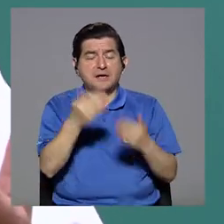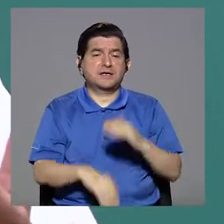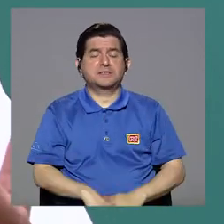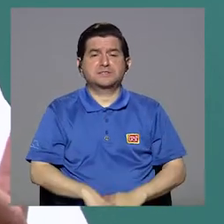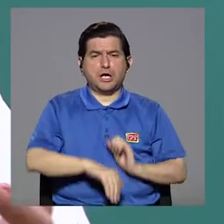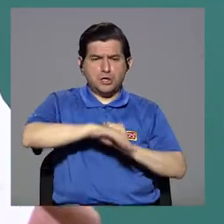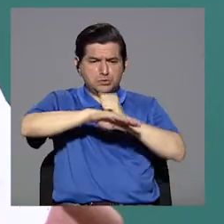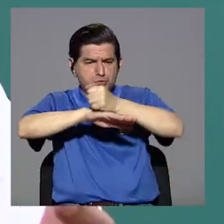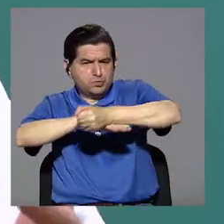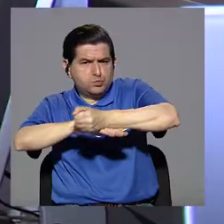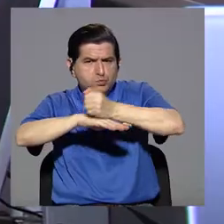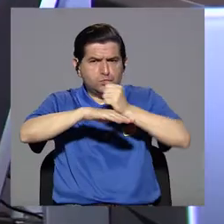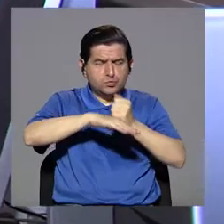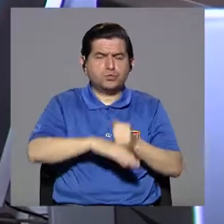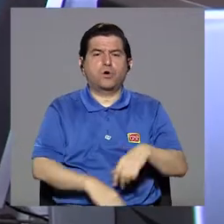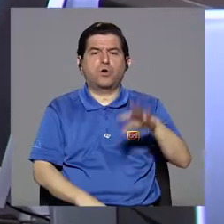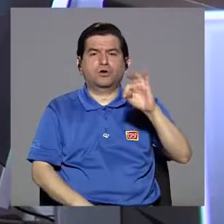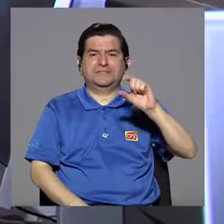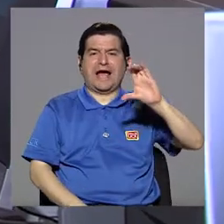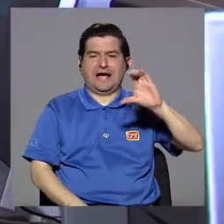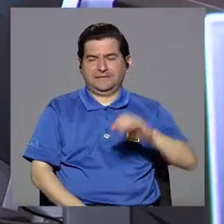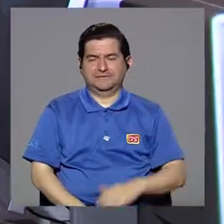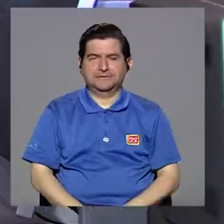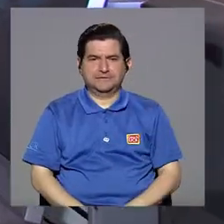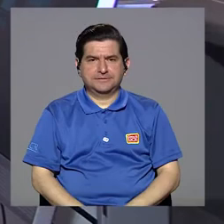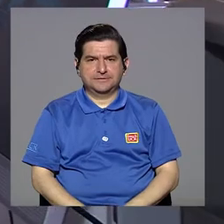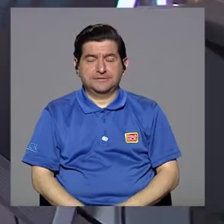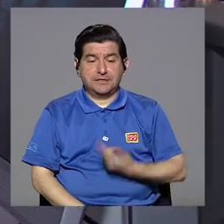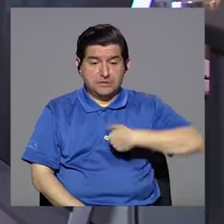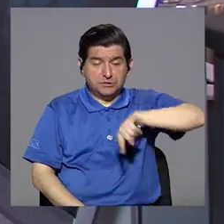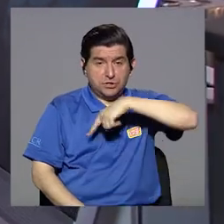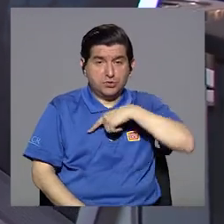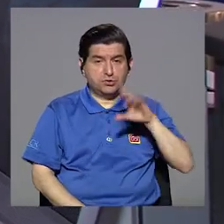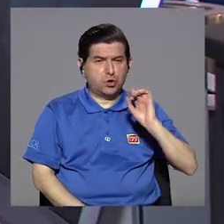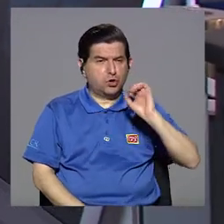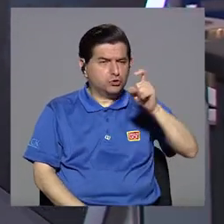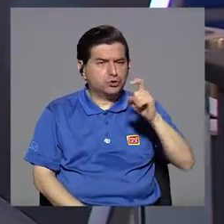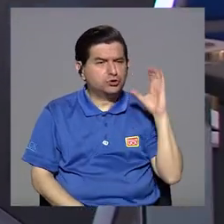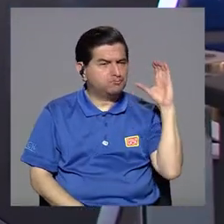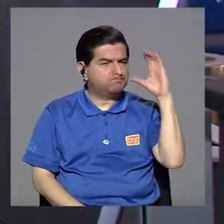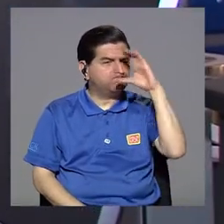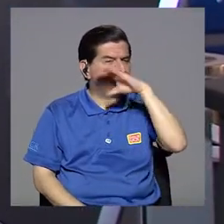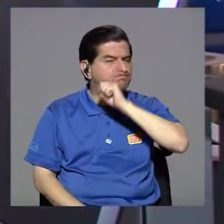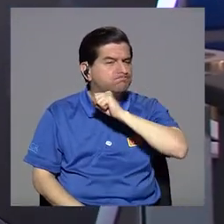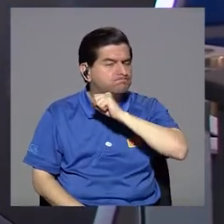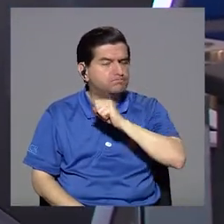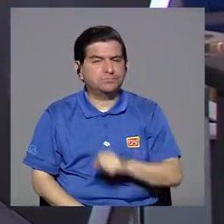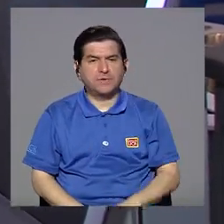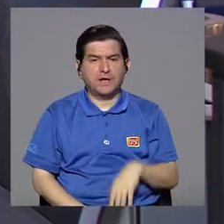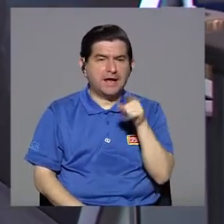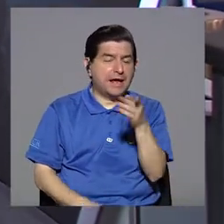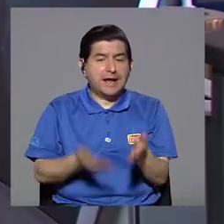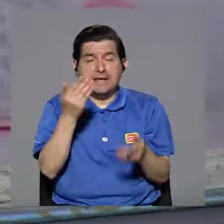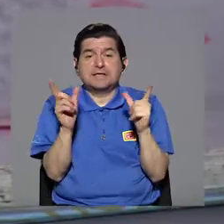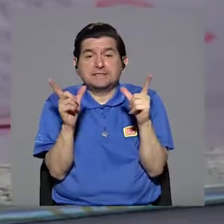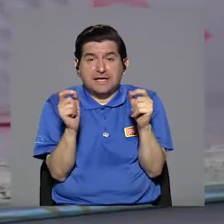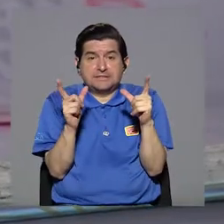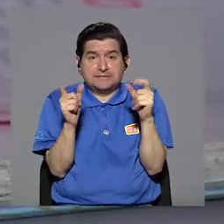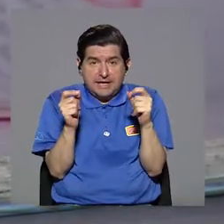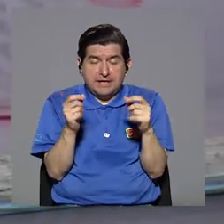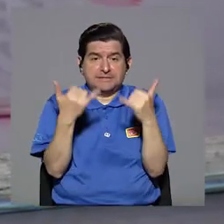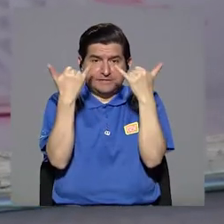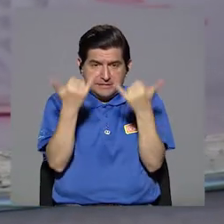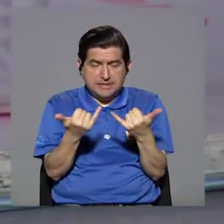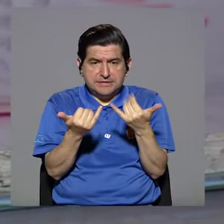llámese ultrasonido para citar un ejemplo voluntad y si hacemos un diagnóstico sospechamos que el paciente ejemplo que está en un estudio por un